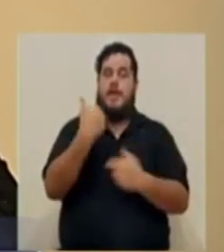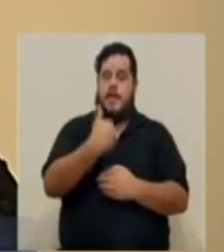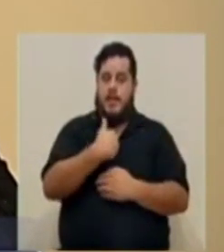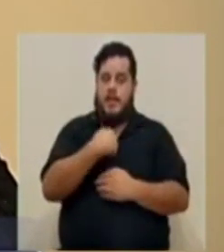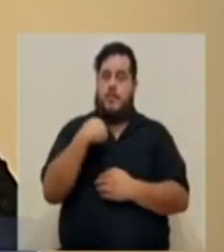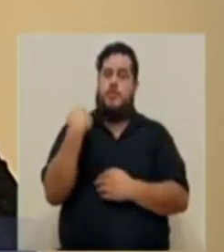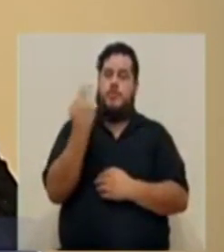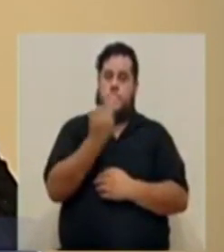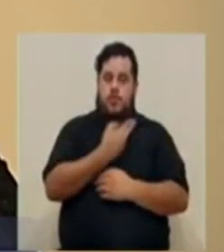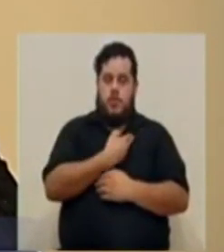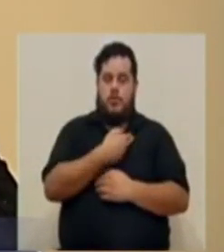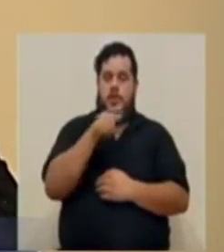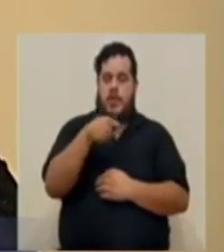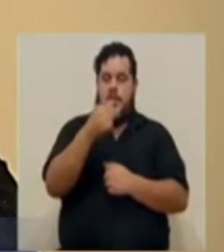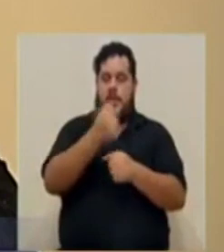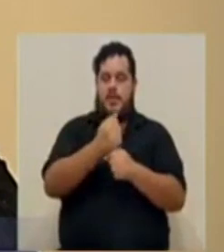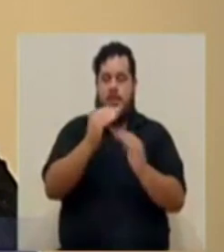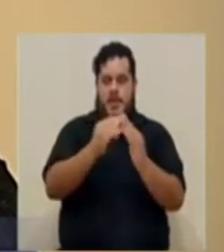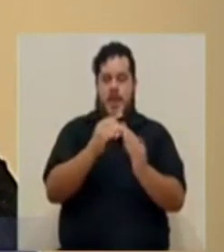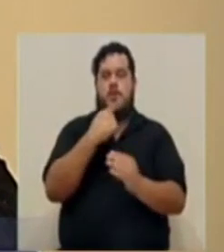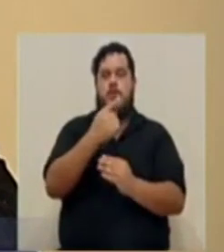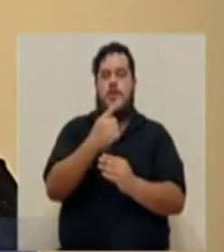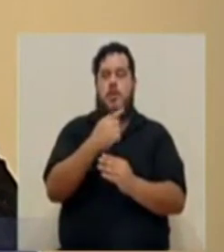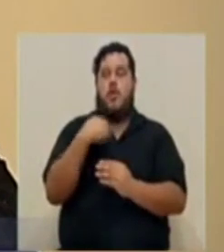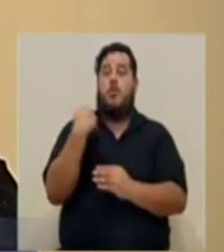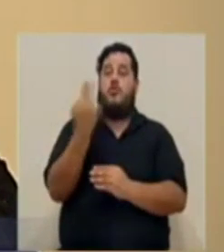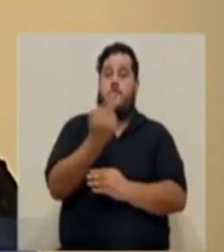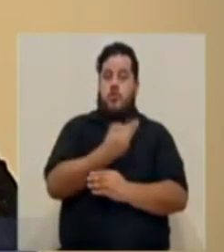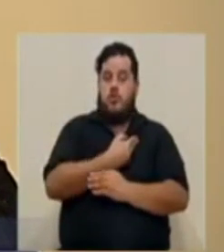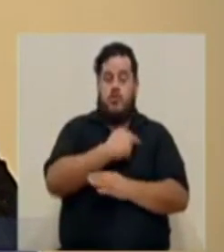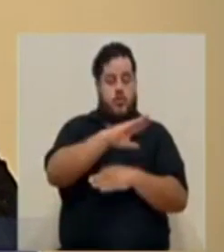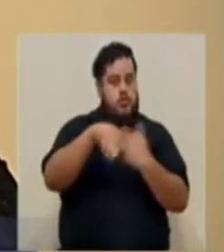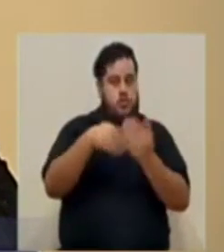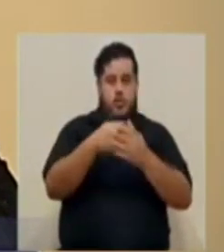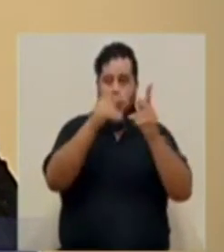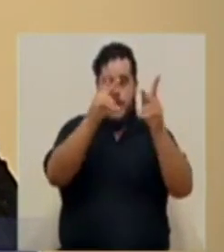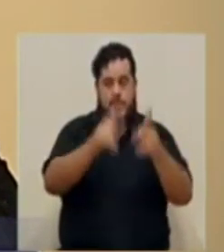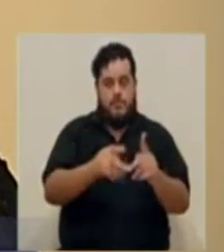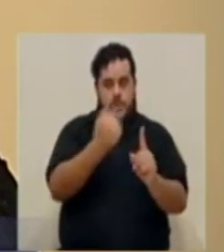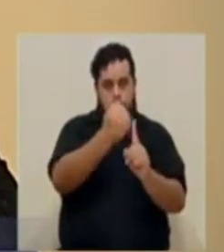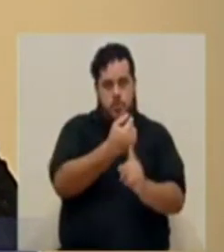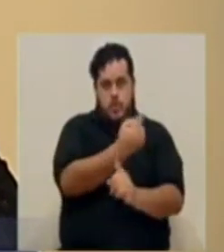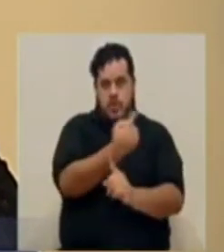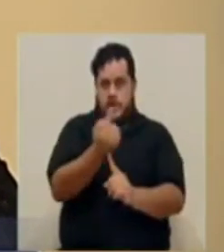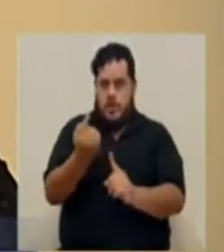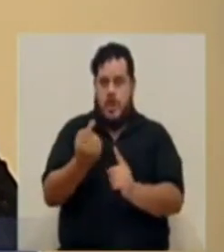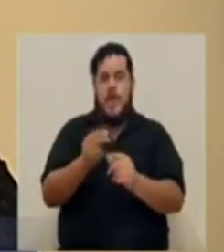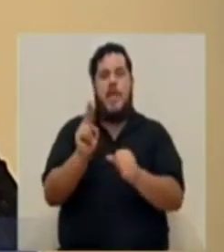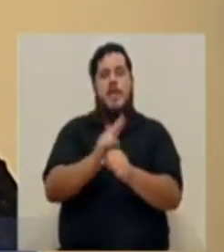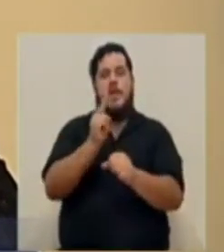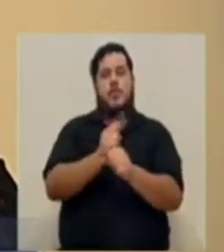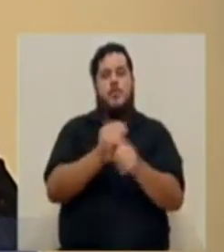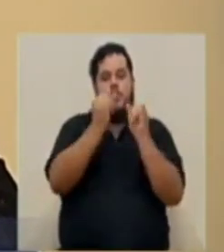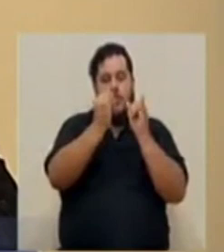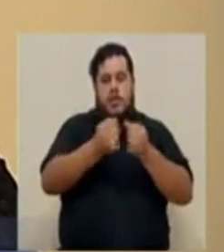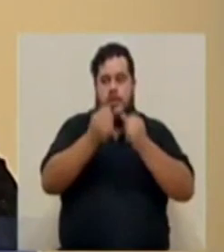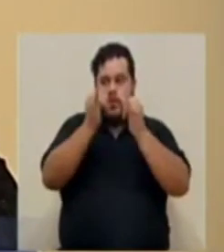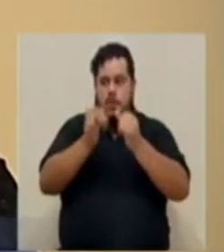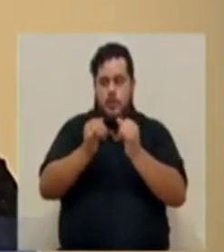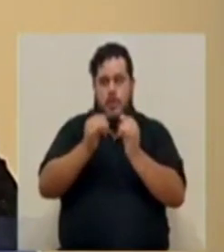esta tarea. Digo, nosotros, todas las personas en la aplicación individual de estas medidas.